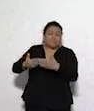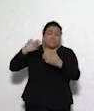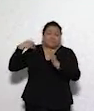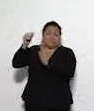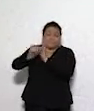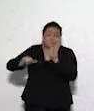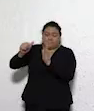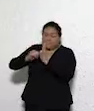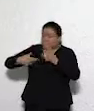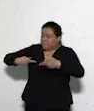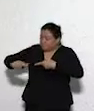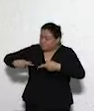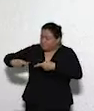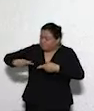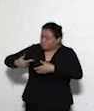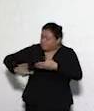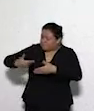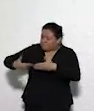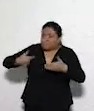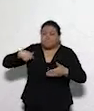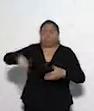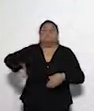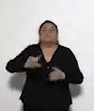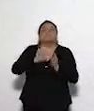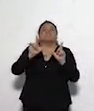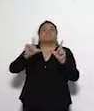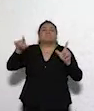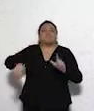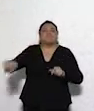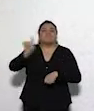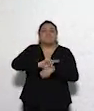han trabajado duramente para que esto sea posible.